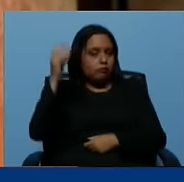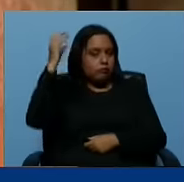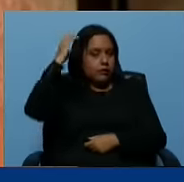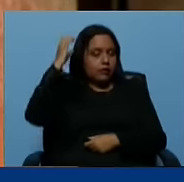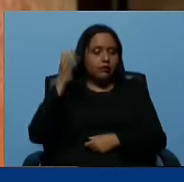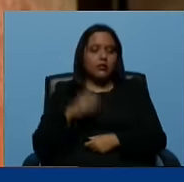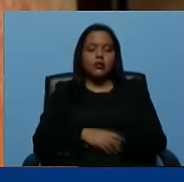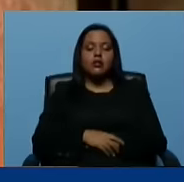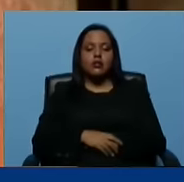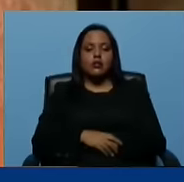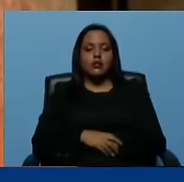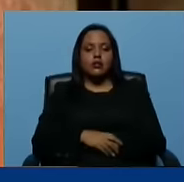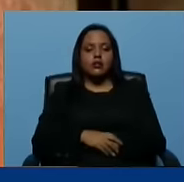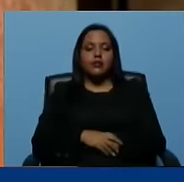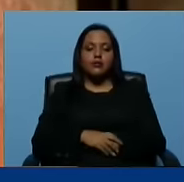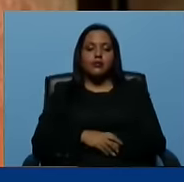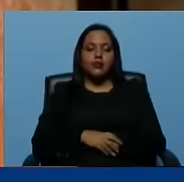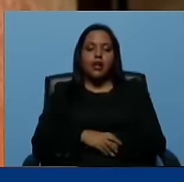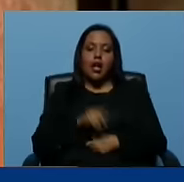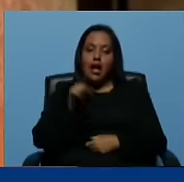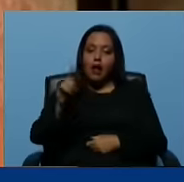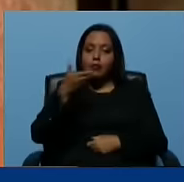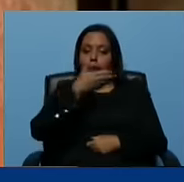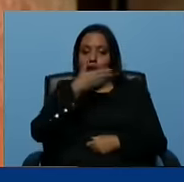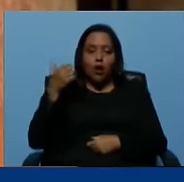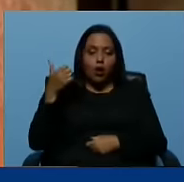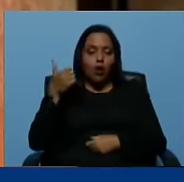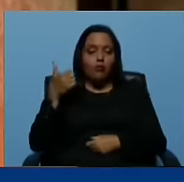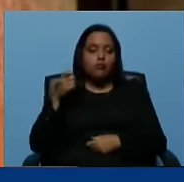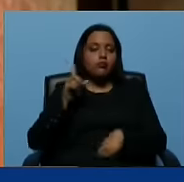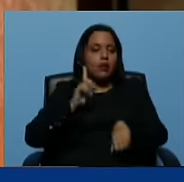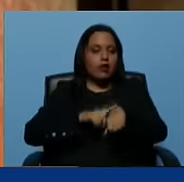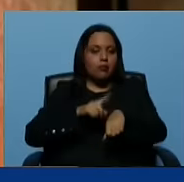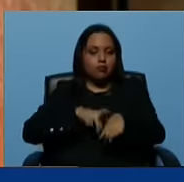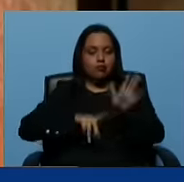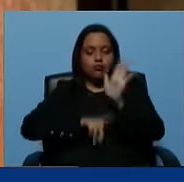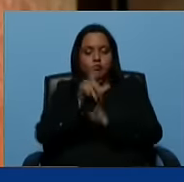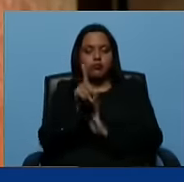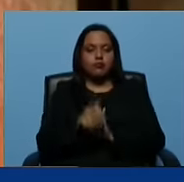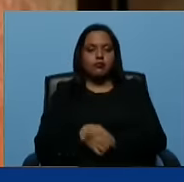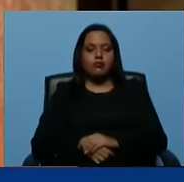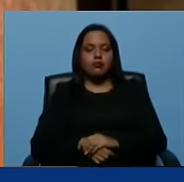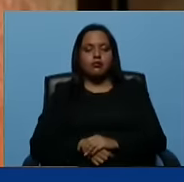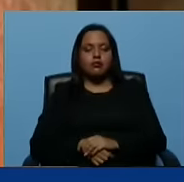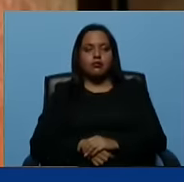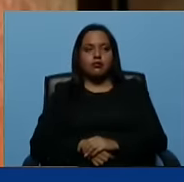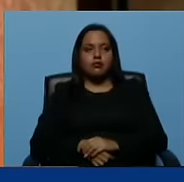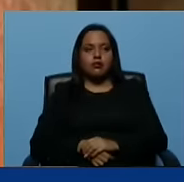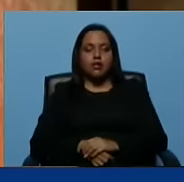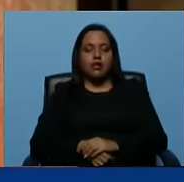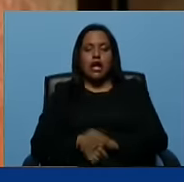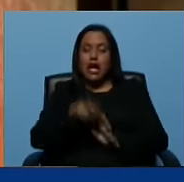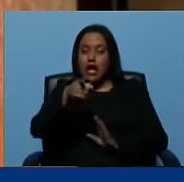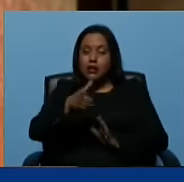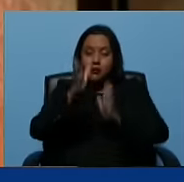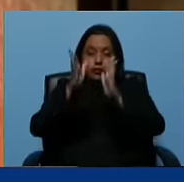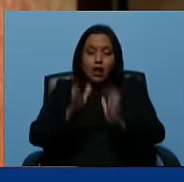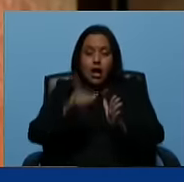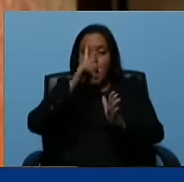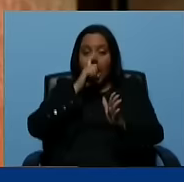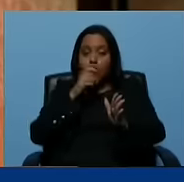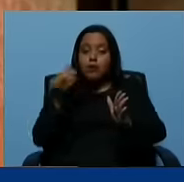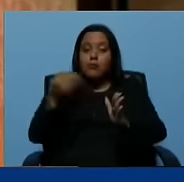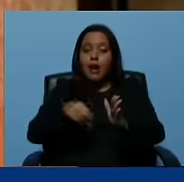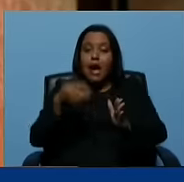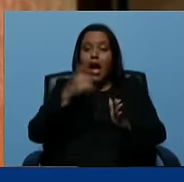se conforma mejor en esa etapa de la pubertad. Y esa es la edad del individuo que más